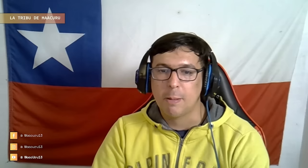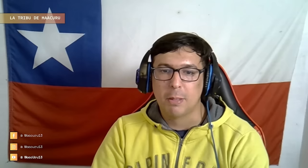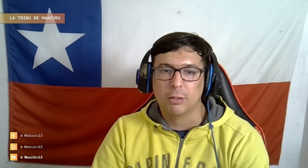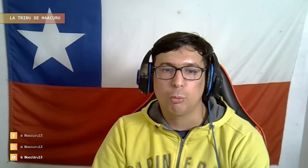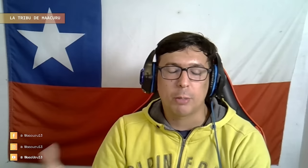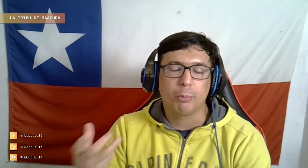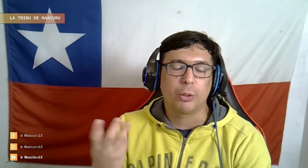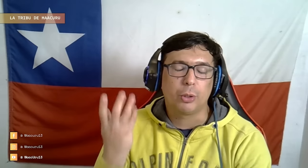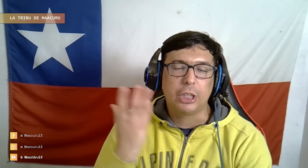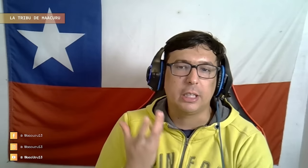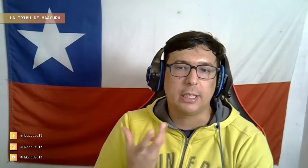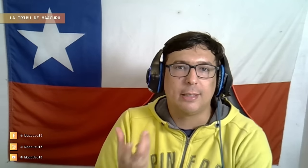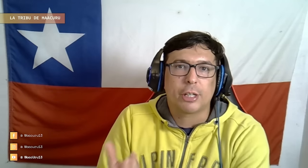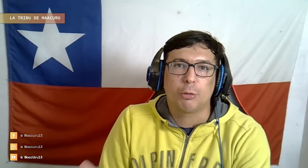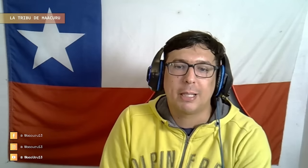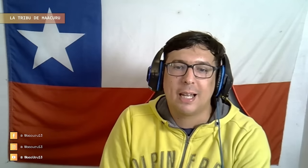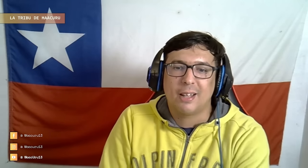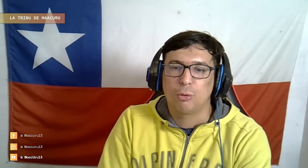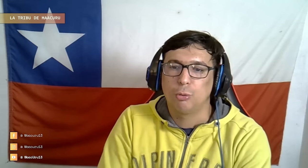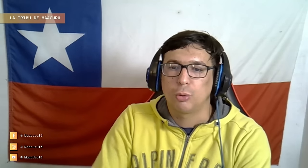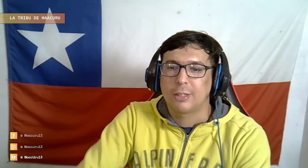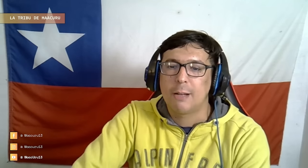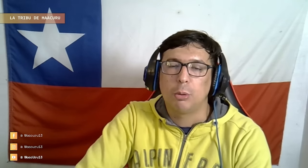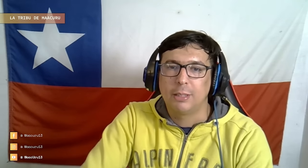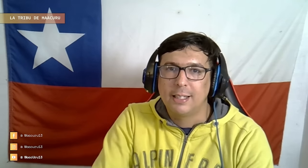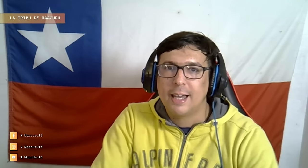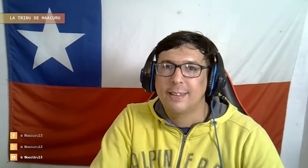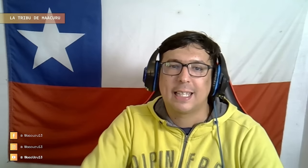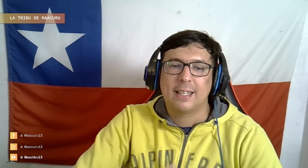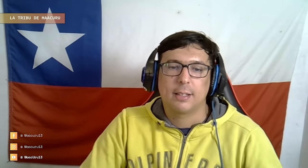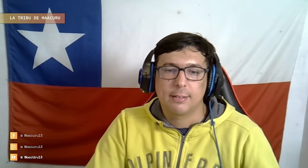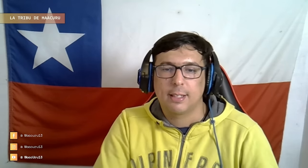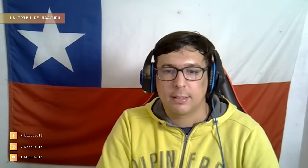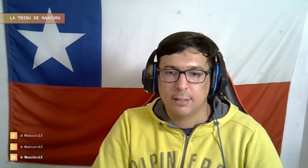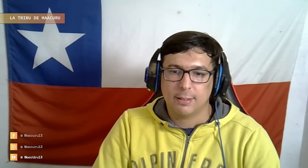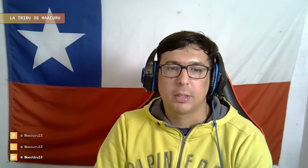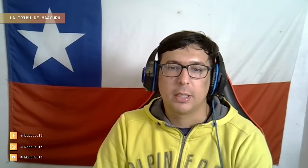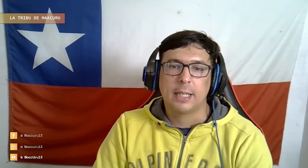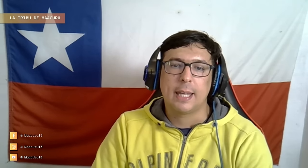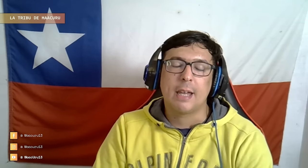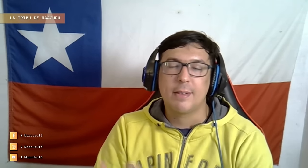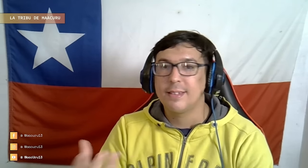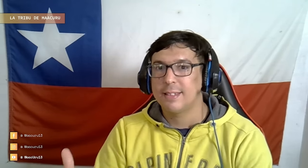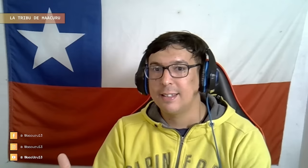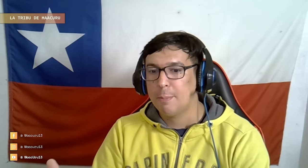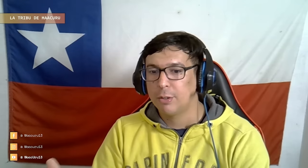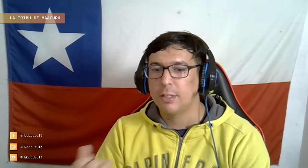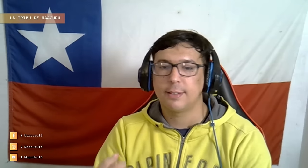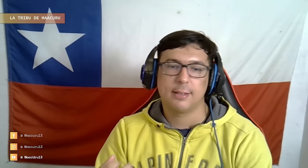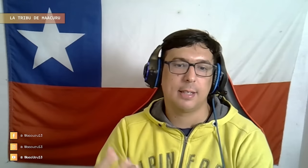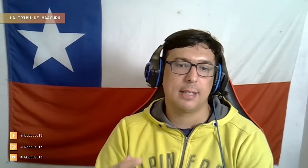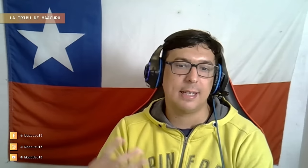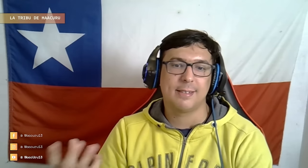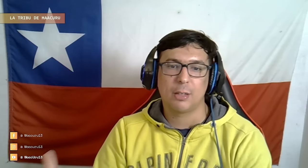se quema parte de su cuerpo y no recupera su total movilidad, le quedan cicatrices y nada, y a veces esas personas